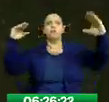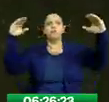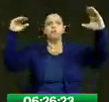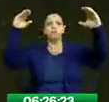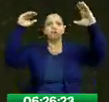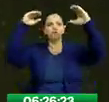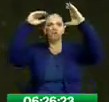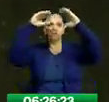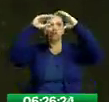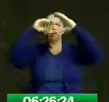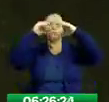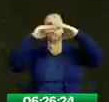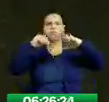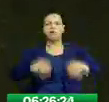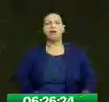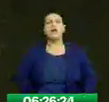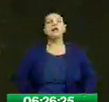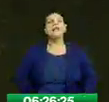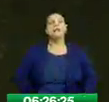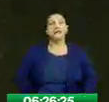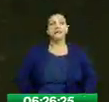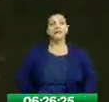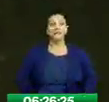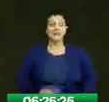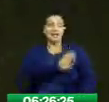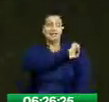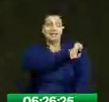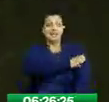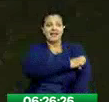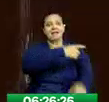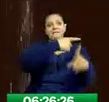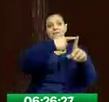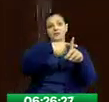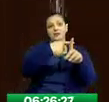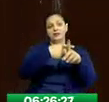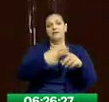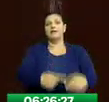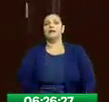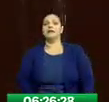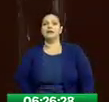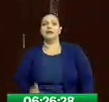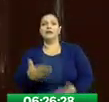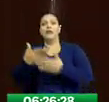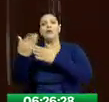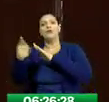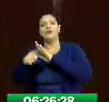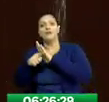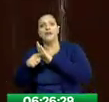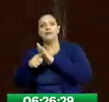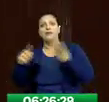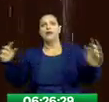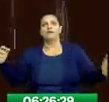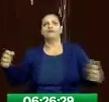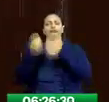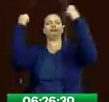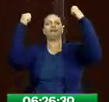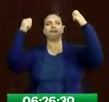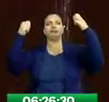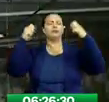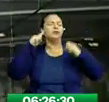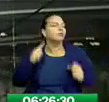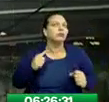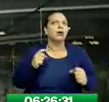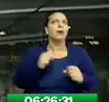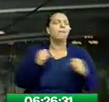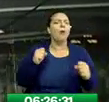y neutrones. ¿Ah? Oh. Y sale entonces el rayo pero el sonido es el que te da más miedo,